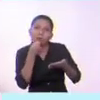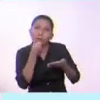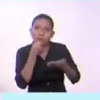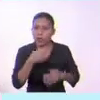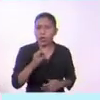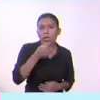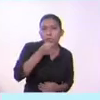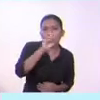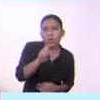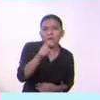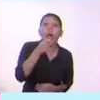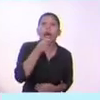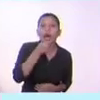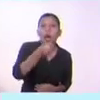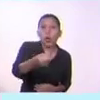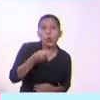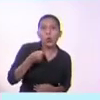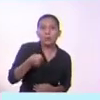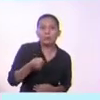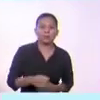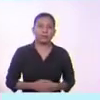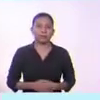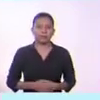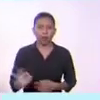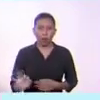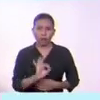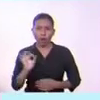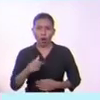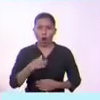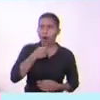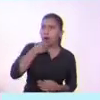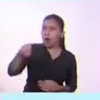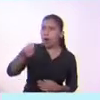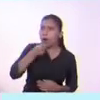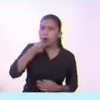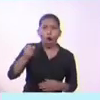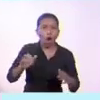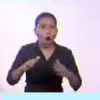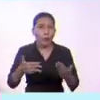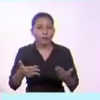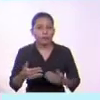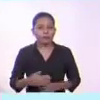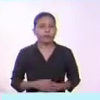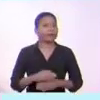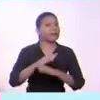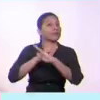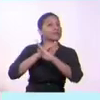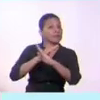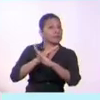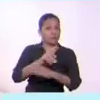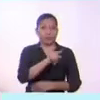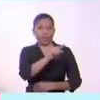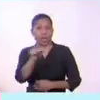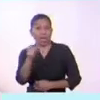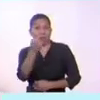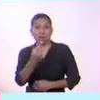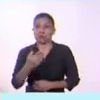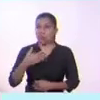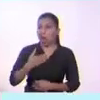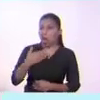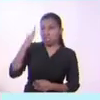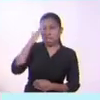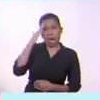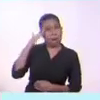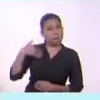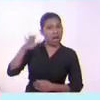entrevistador. Un buen entrevistador debe evitar siempre hacer creer a la audiencia que sabe más del